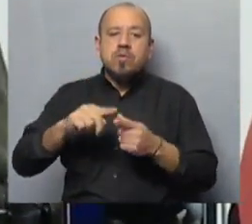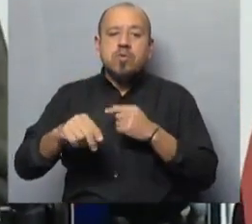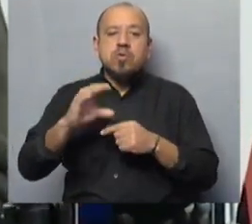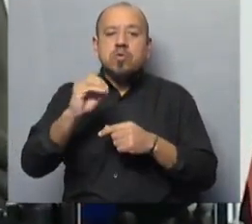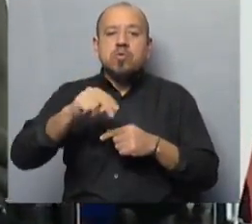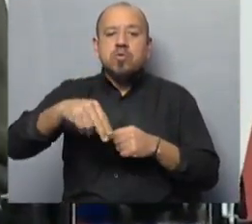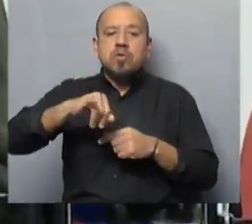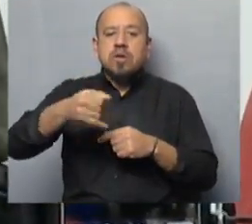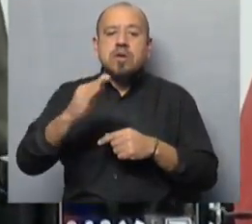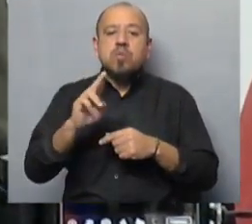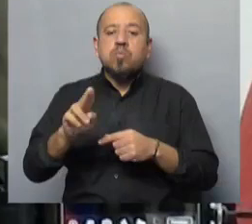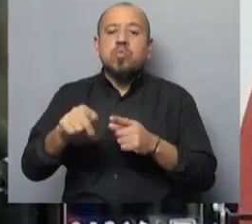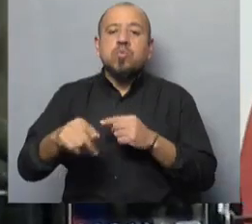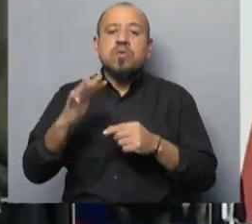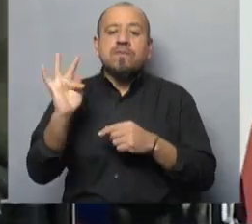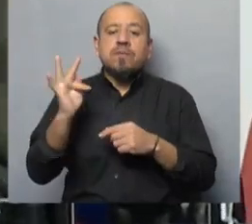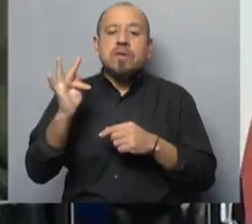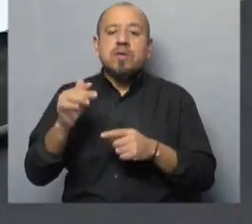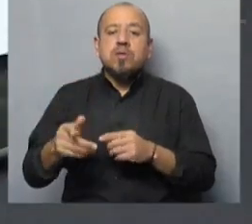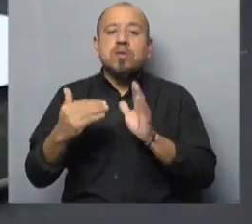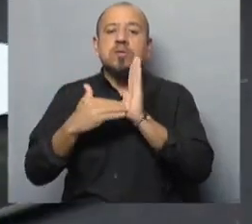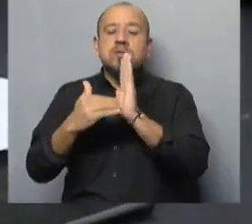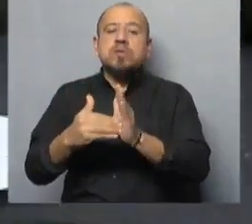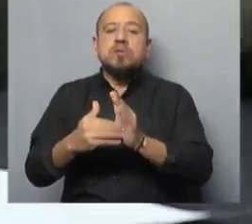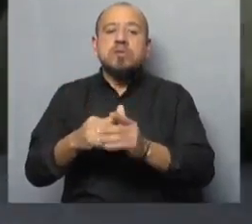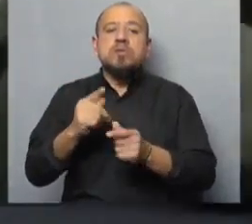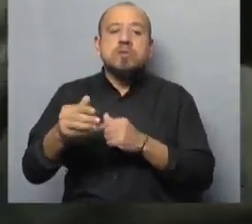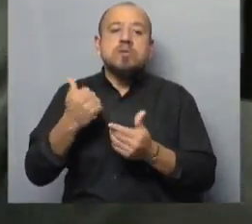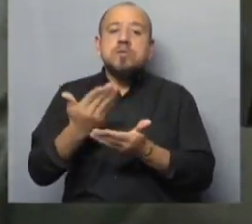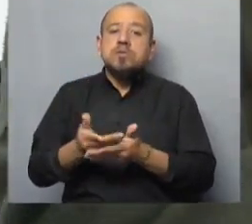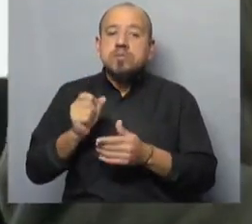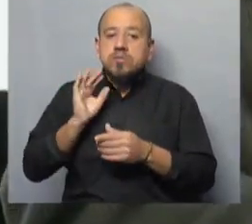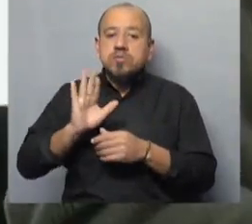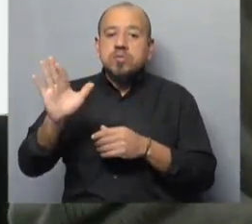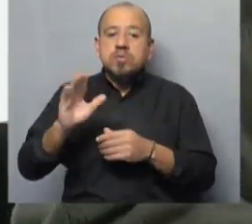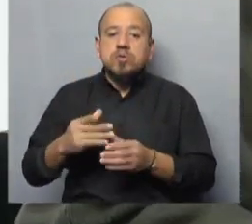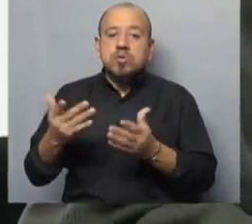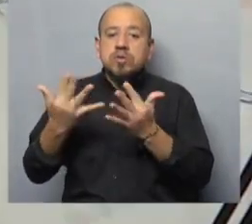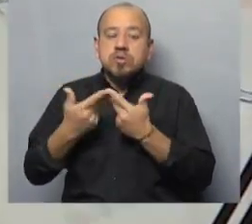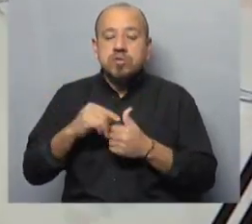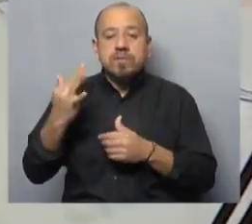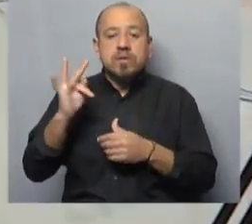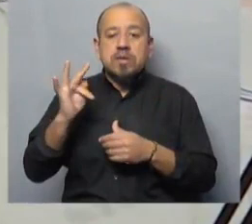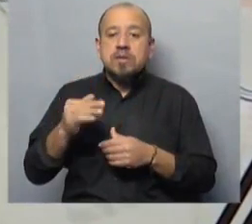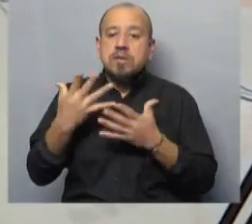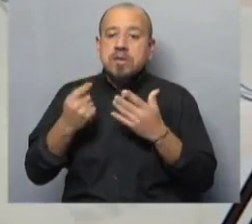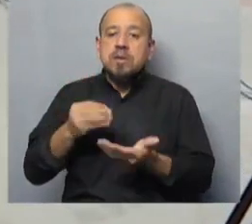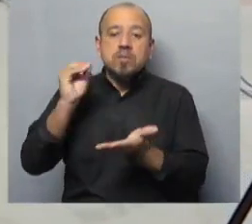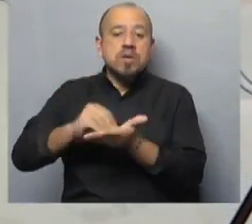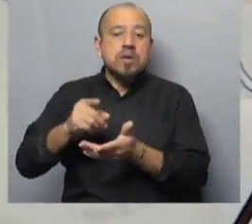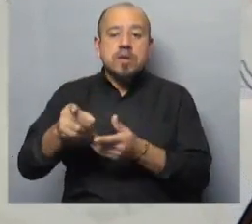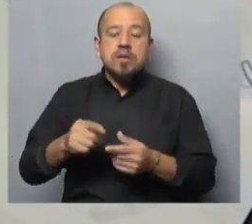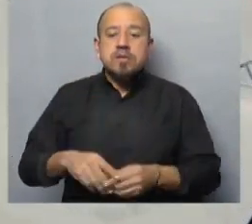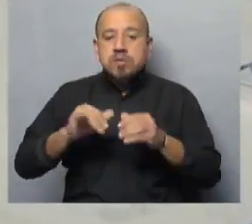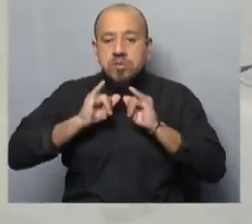los feminismos que se plantea sea ocupado por quien las propias organizaciones feministas decidan terminada la campaña